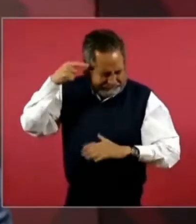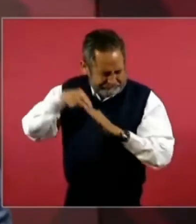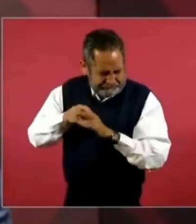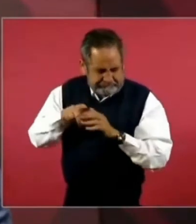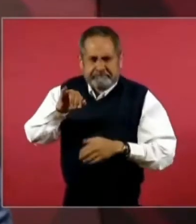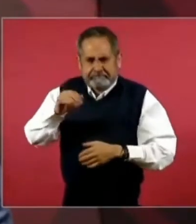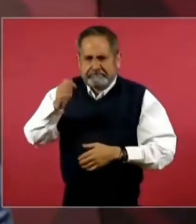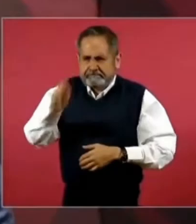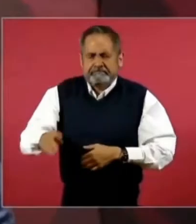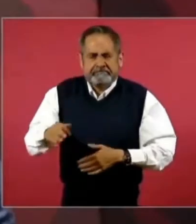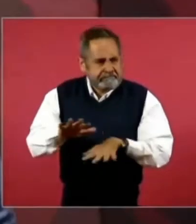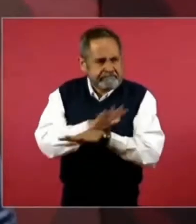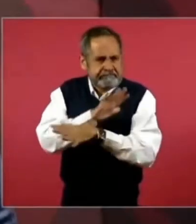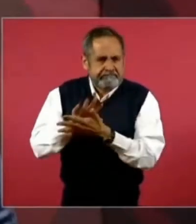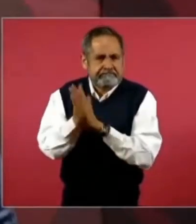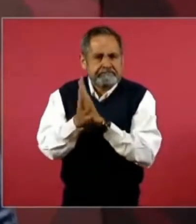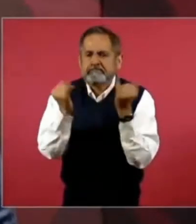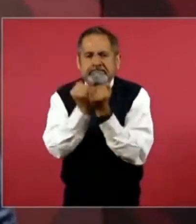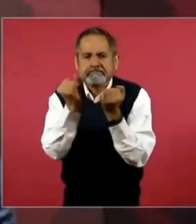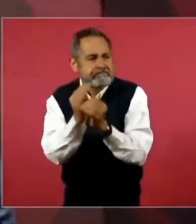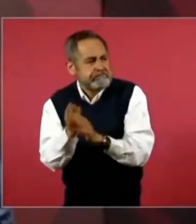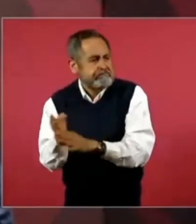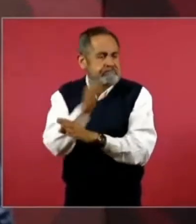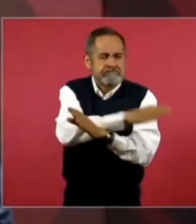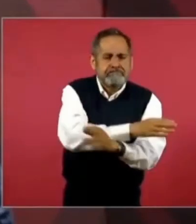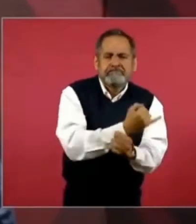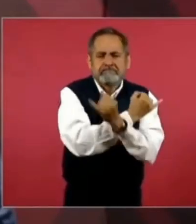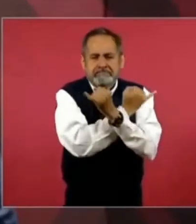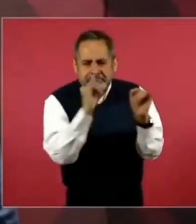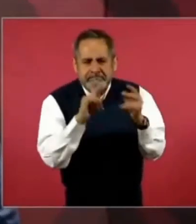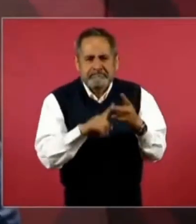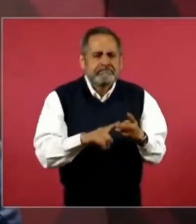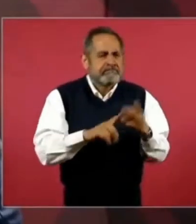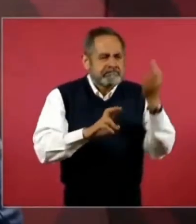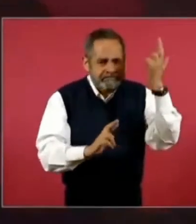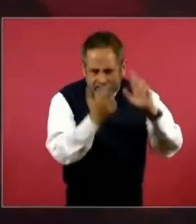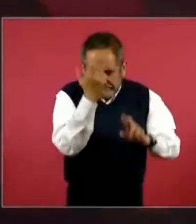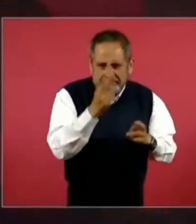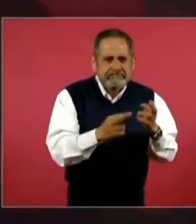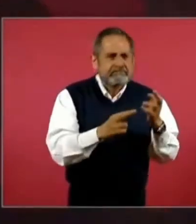igual de profunda que la independencia, que la reforma, que la revolución.